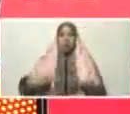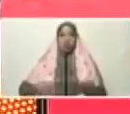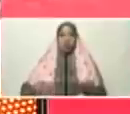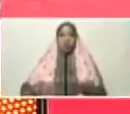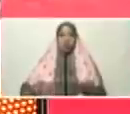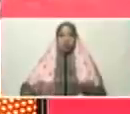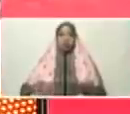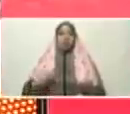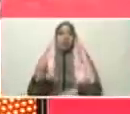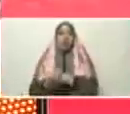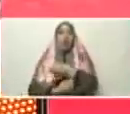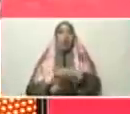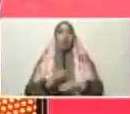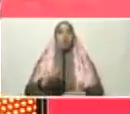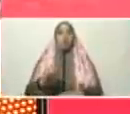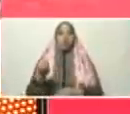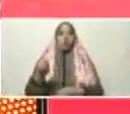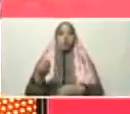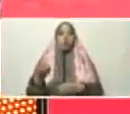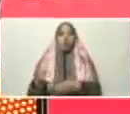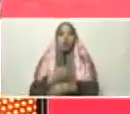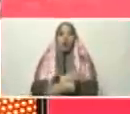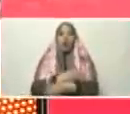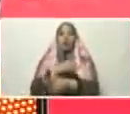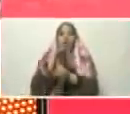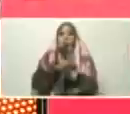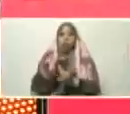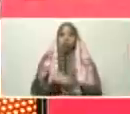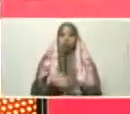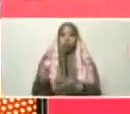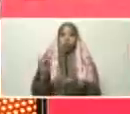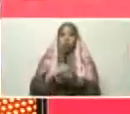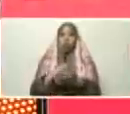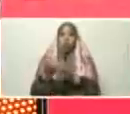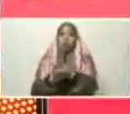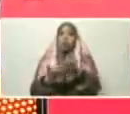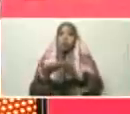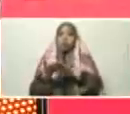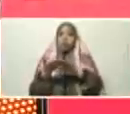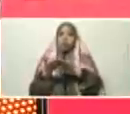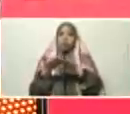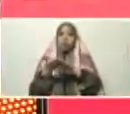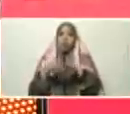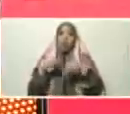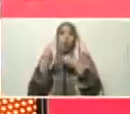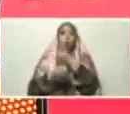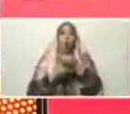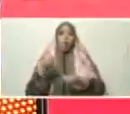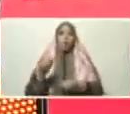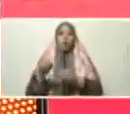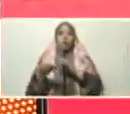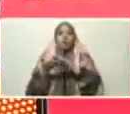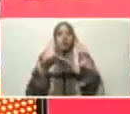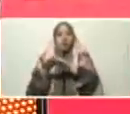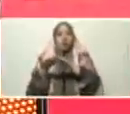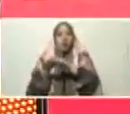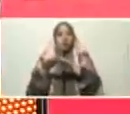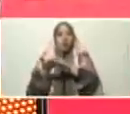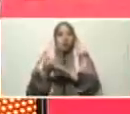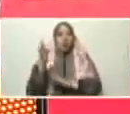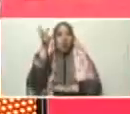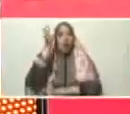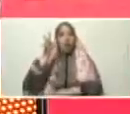con la decadencia llegó la crisis y con ella de nuevo la desunión las filosofías de confucio